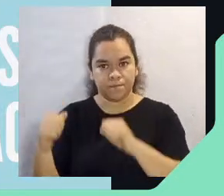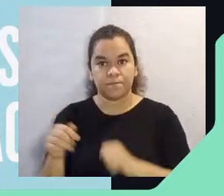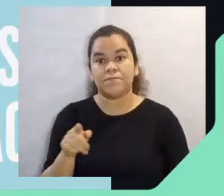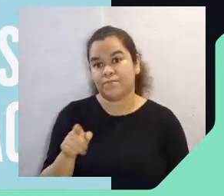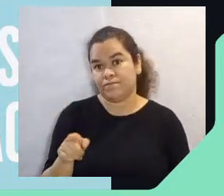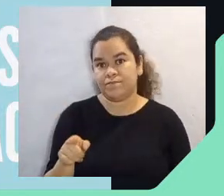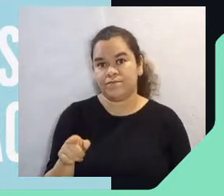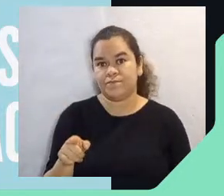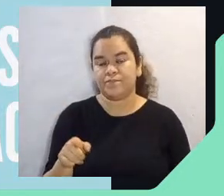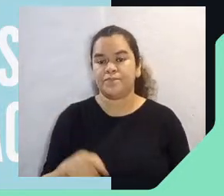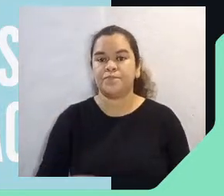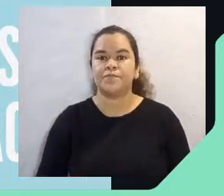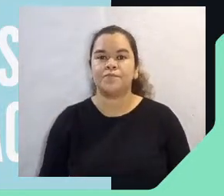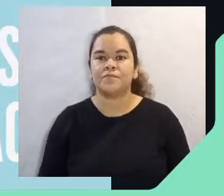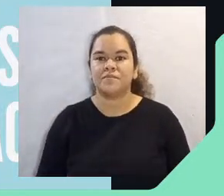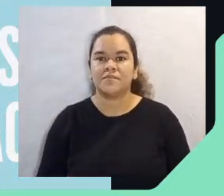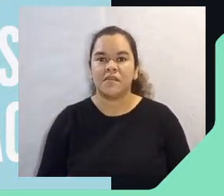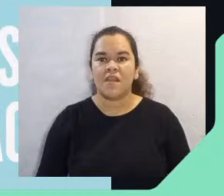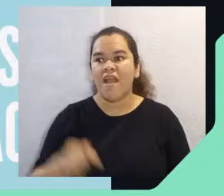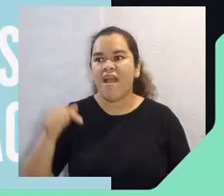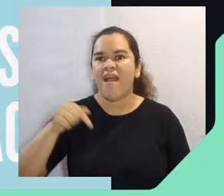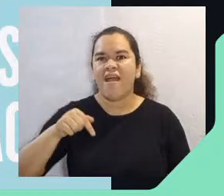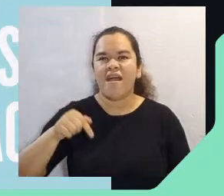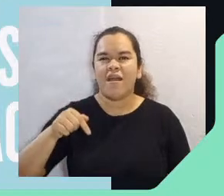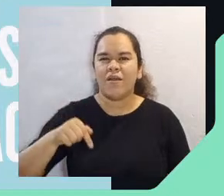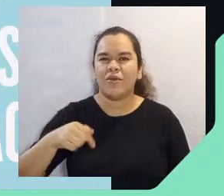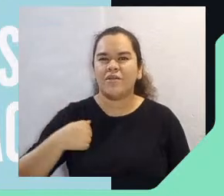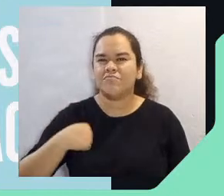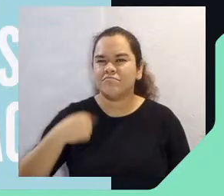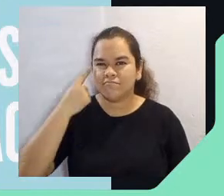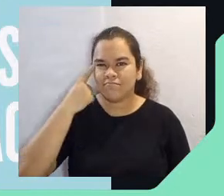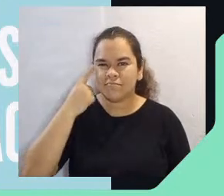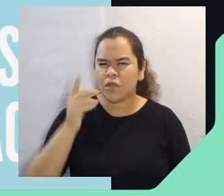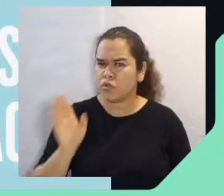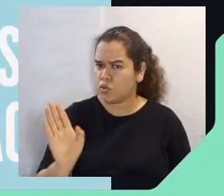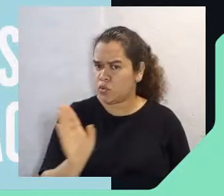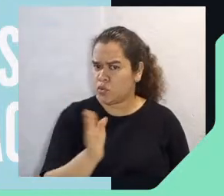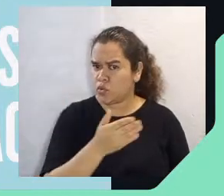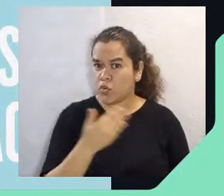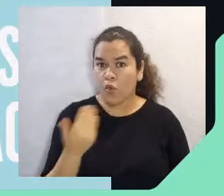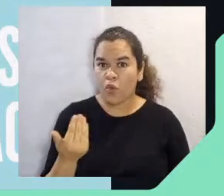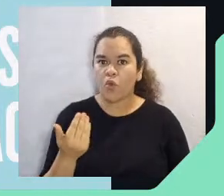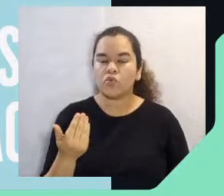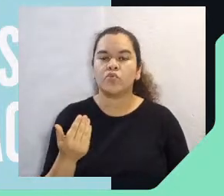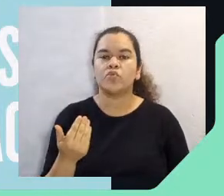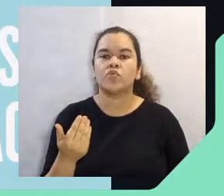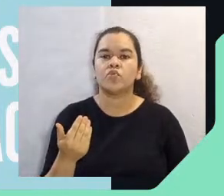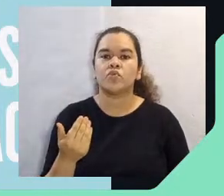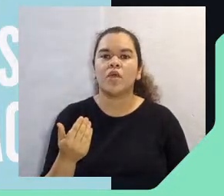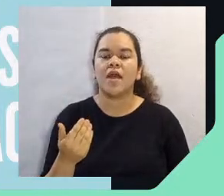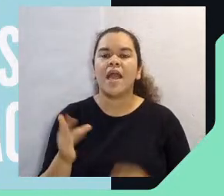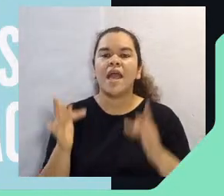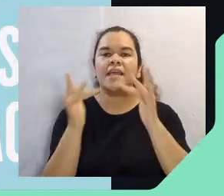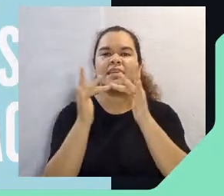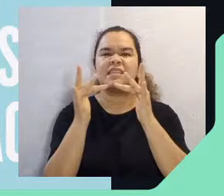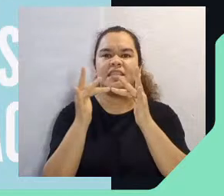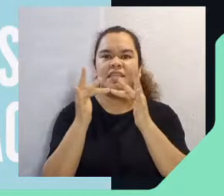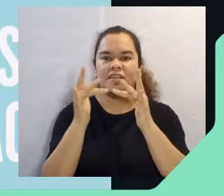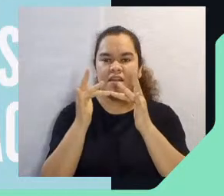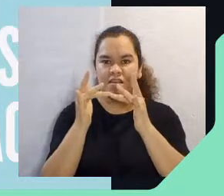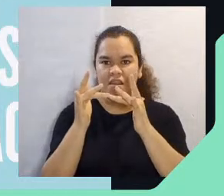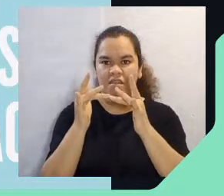Ahora creo que todos ya tenemos la presentación en una cuenta en la nube, en Google, Microsoft, todos